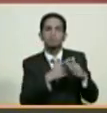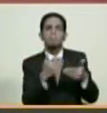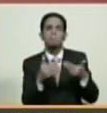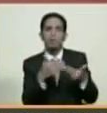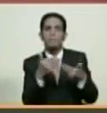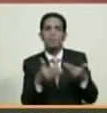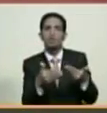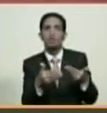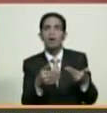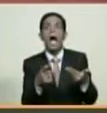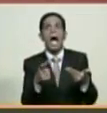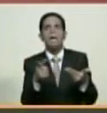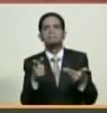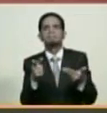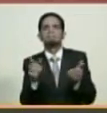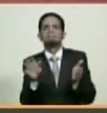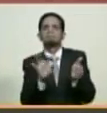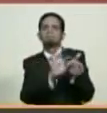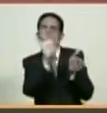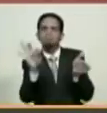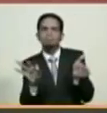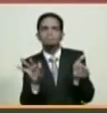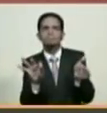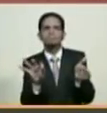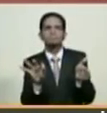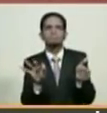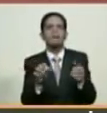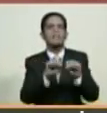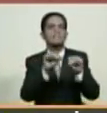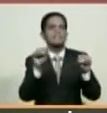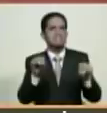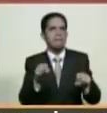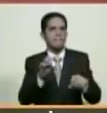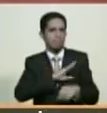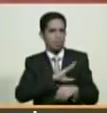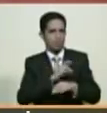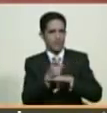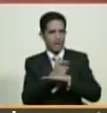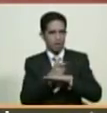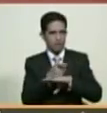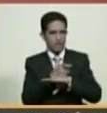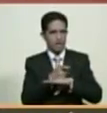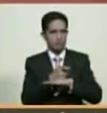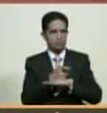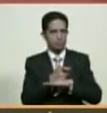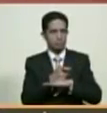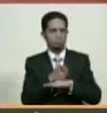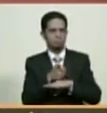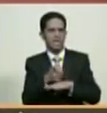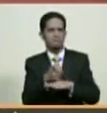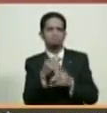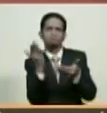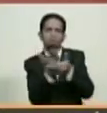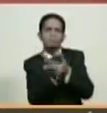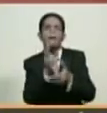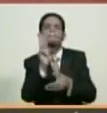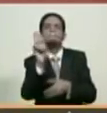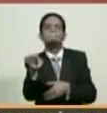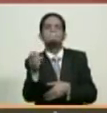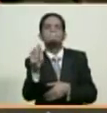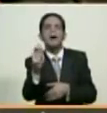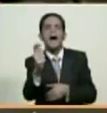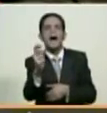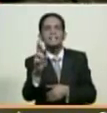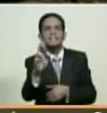un sistema automatizado, digital, que tiene el gobierno bolivariano, un gobierno digital, que es el sistema patria. Los